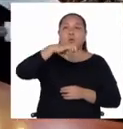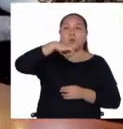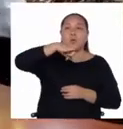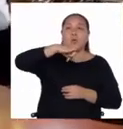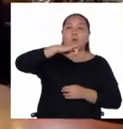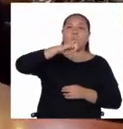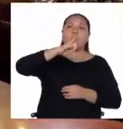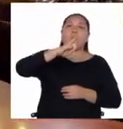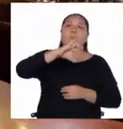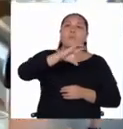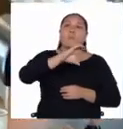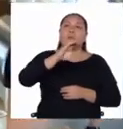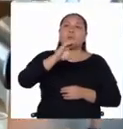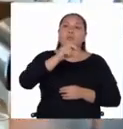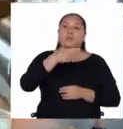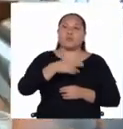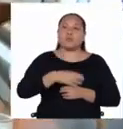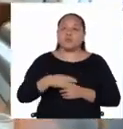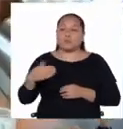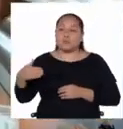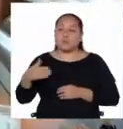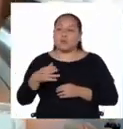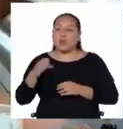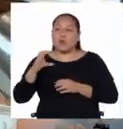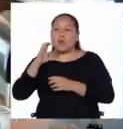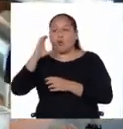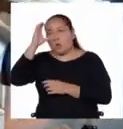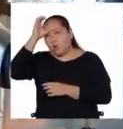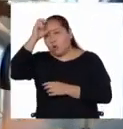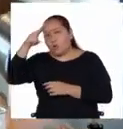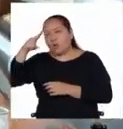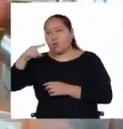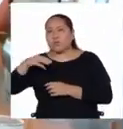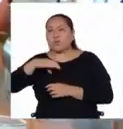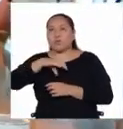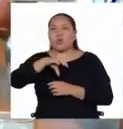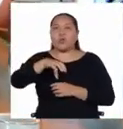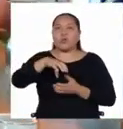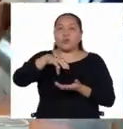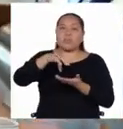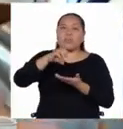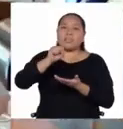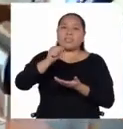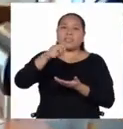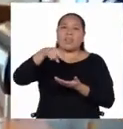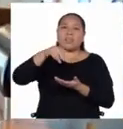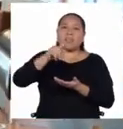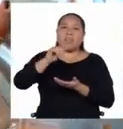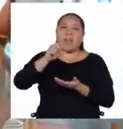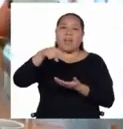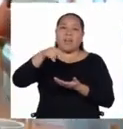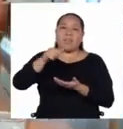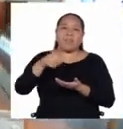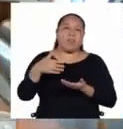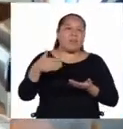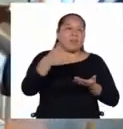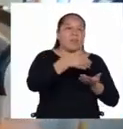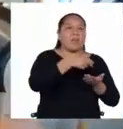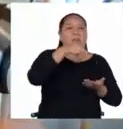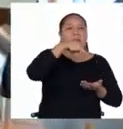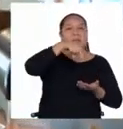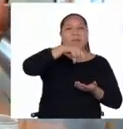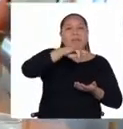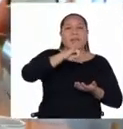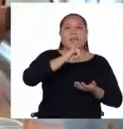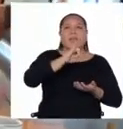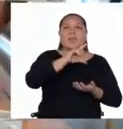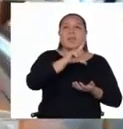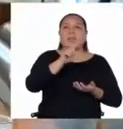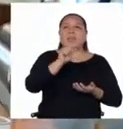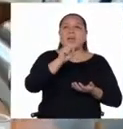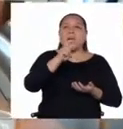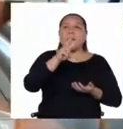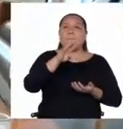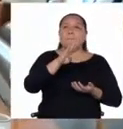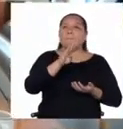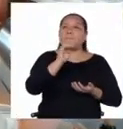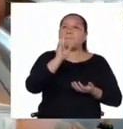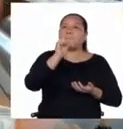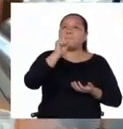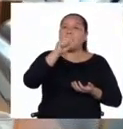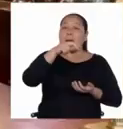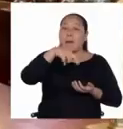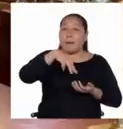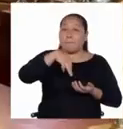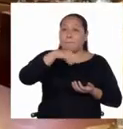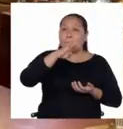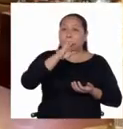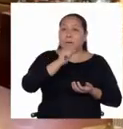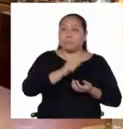ruta Cusco-Santana-Quillabamba y atraviesa hermosísimos paisajes, aldeas, en